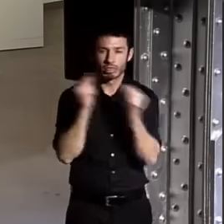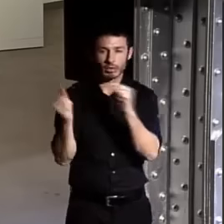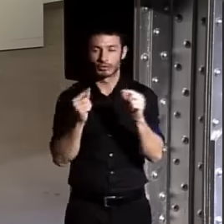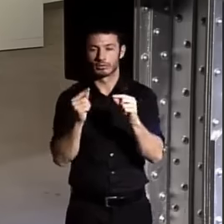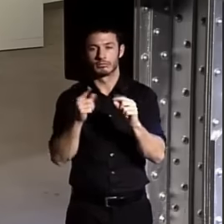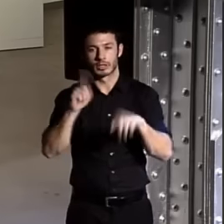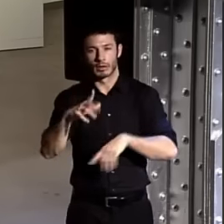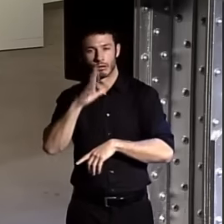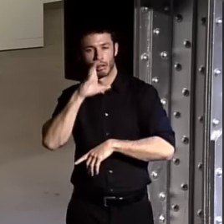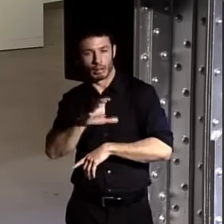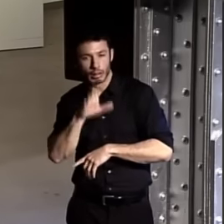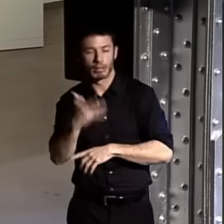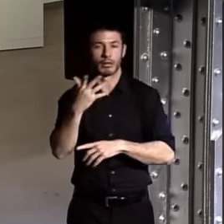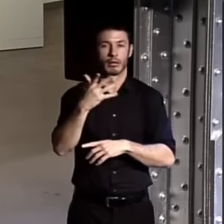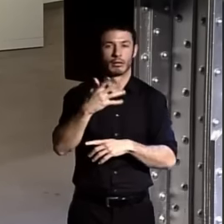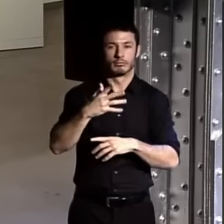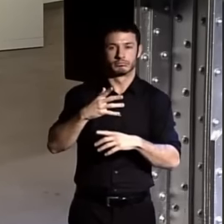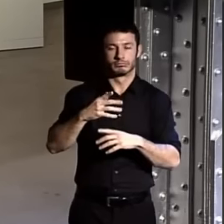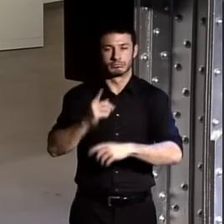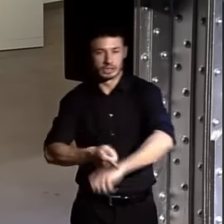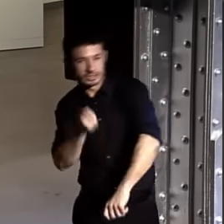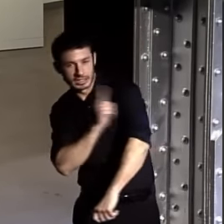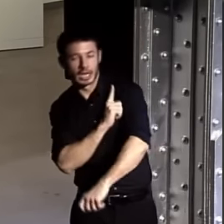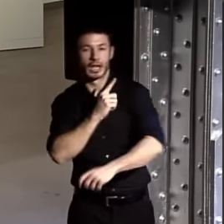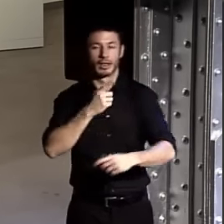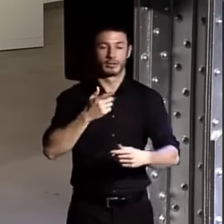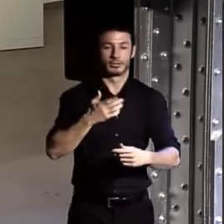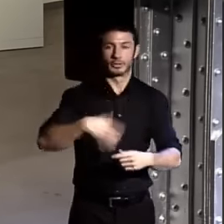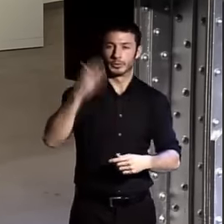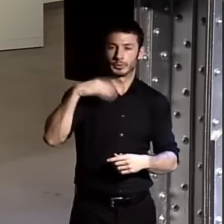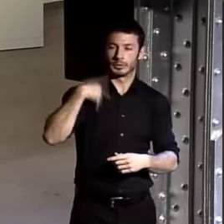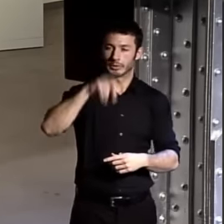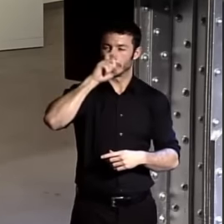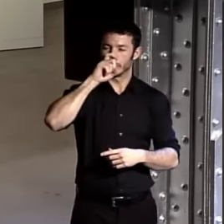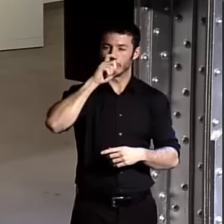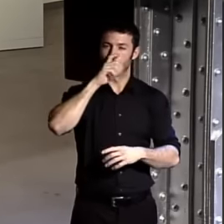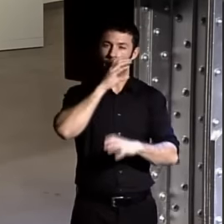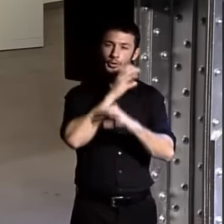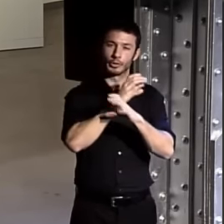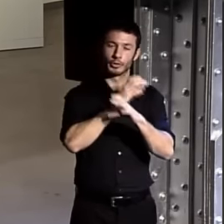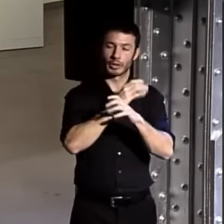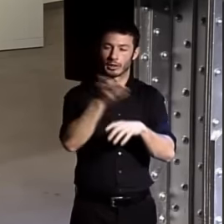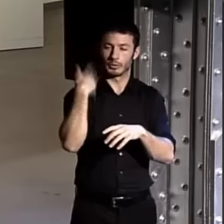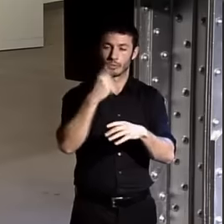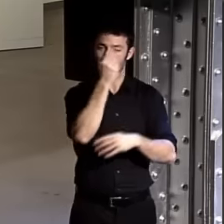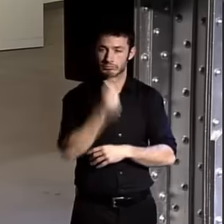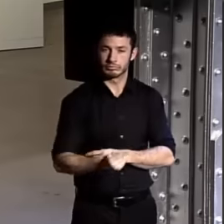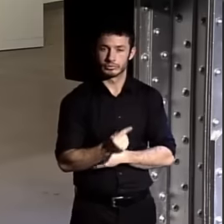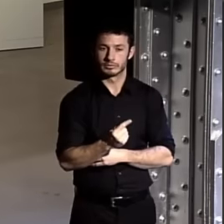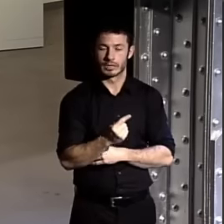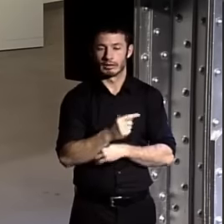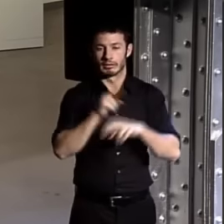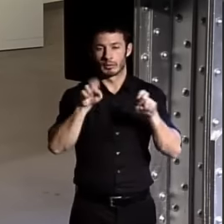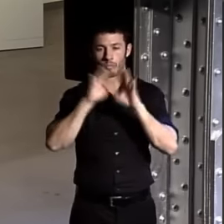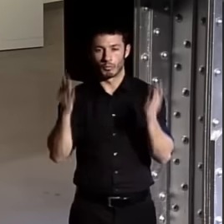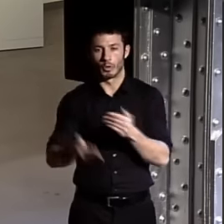parodias sobre los distintos medios No ahora me estaba acordando de una de una historita que hace mucho mucho tiempo hice sobre el mundo de la modernidad